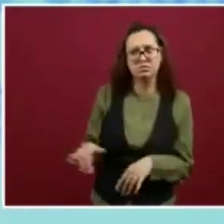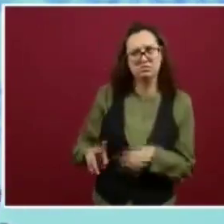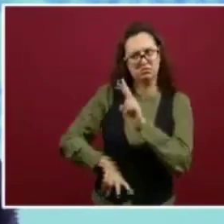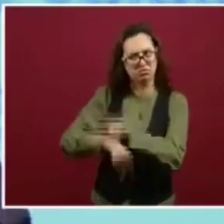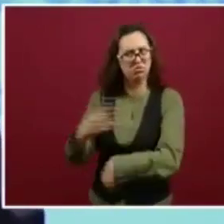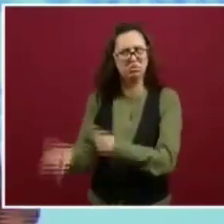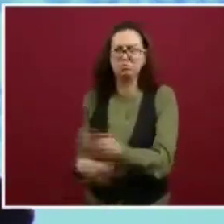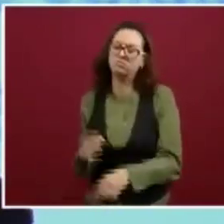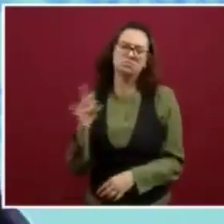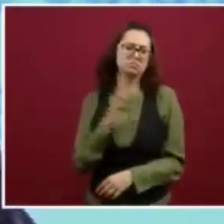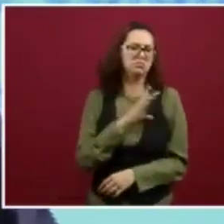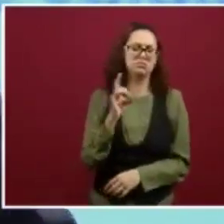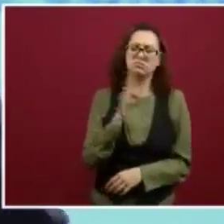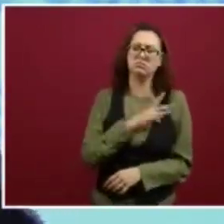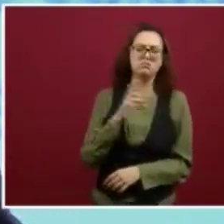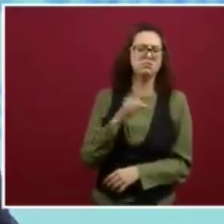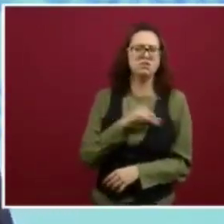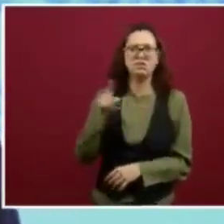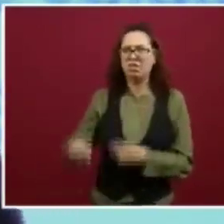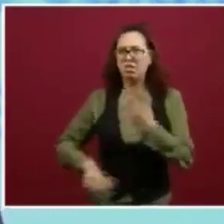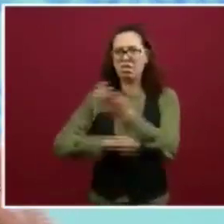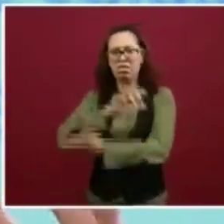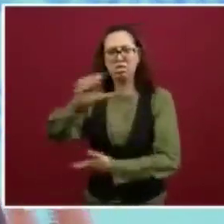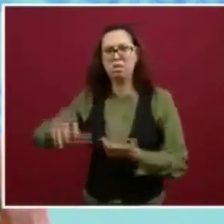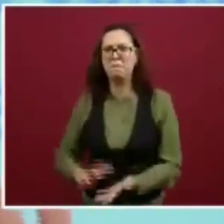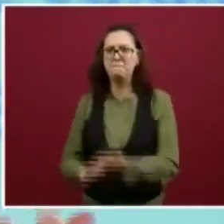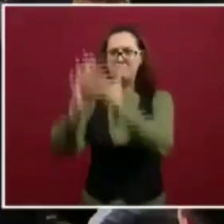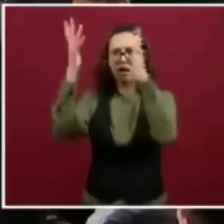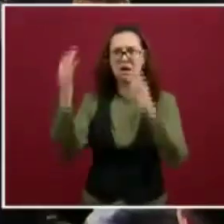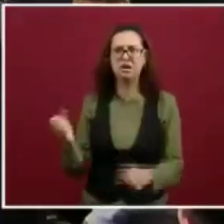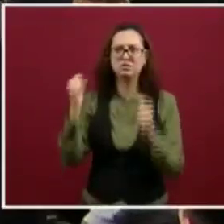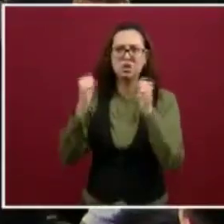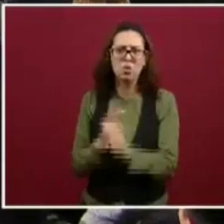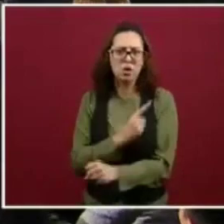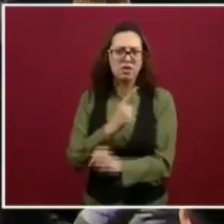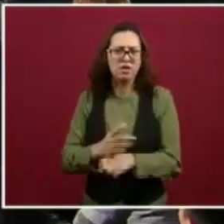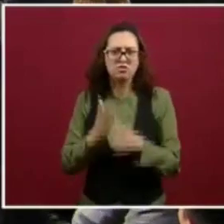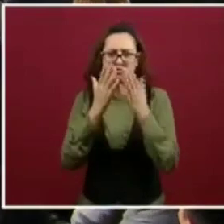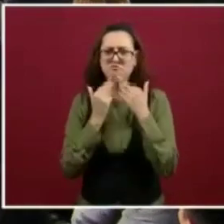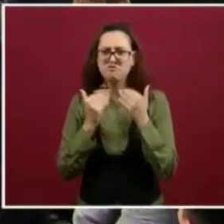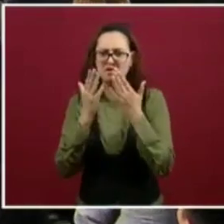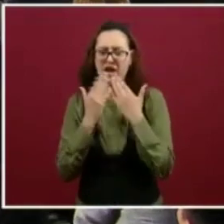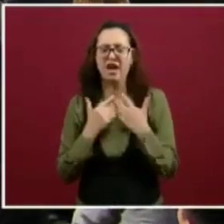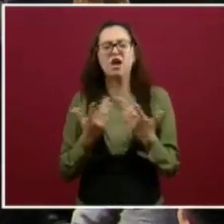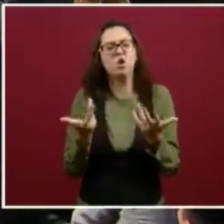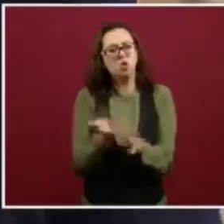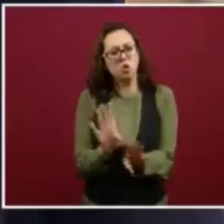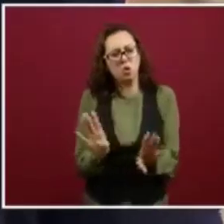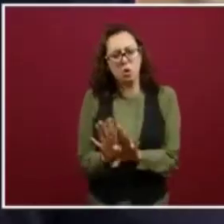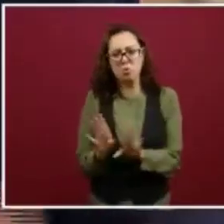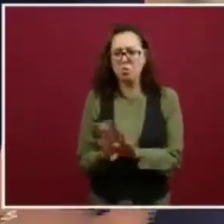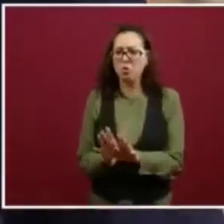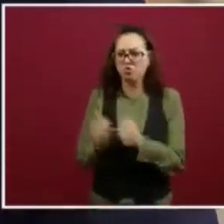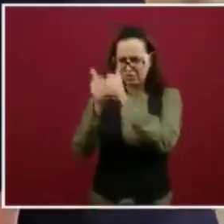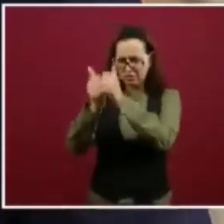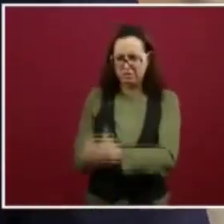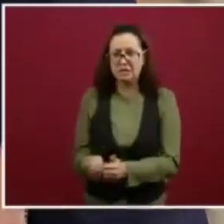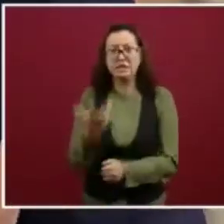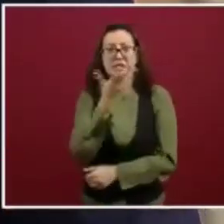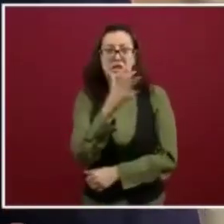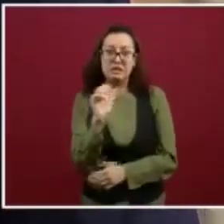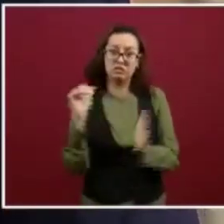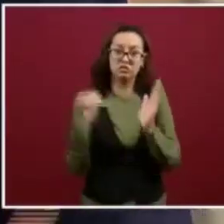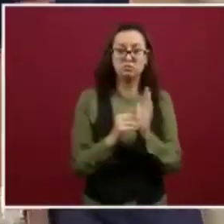miedo, por la violencia, por la inseguridad. Entonces, ¿cómo apalancamos un programa que pueda retener a